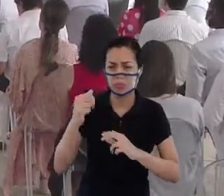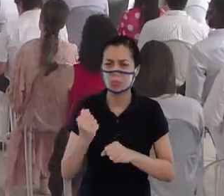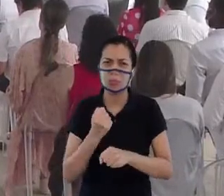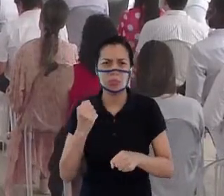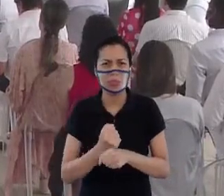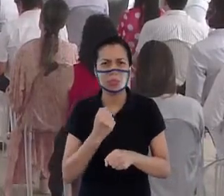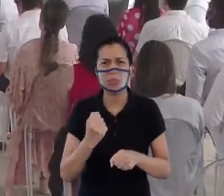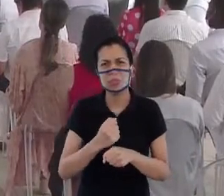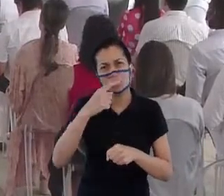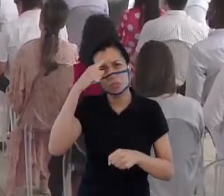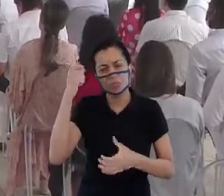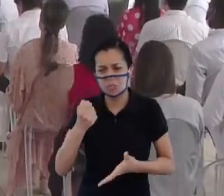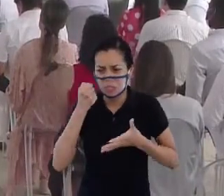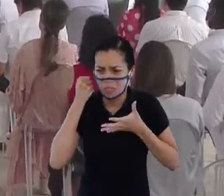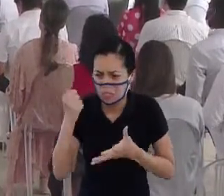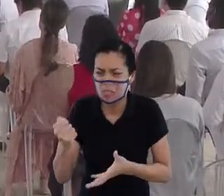rural